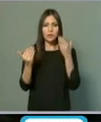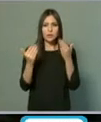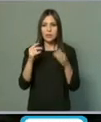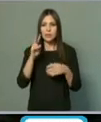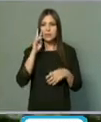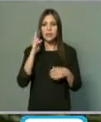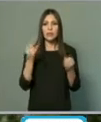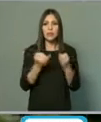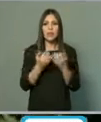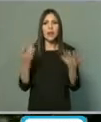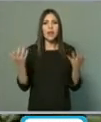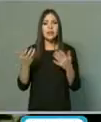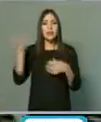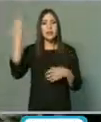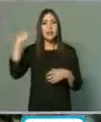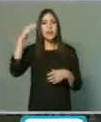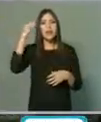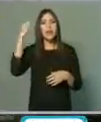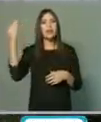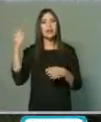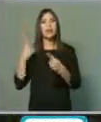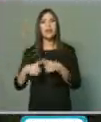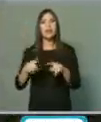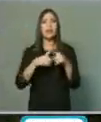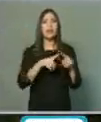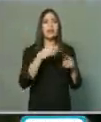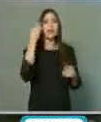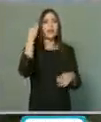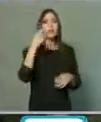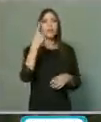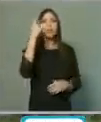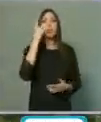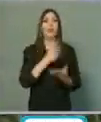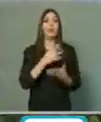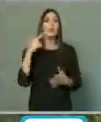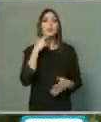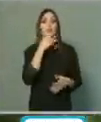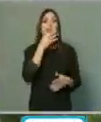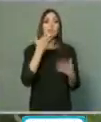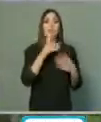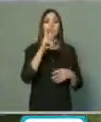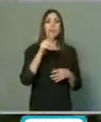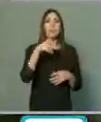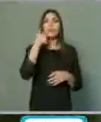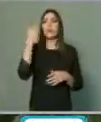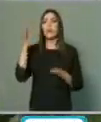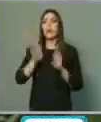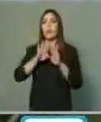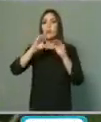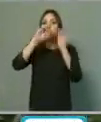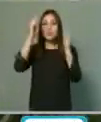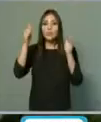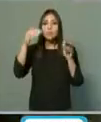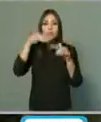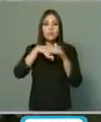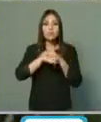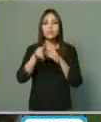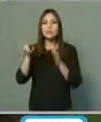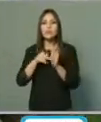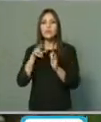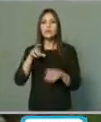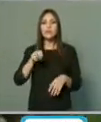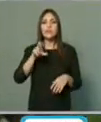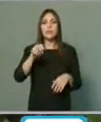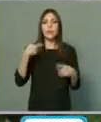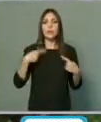de que se realizó en distintas épocas. Esto no fue hecho de un solo tirón, sino que probablemente sea una cueva en la que entraban continuamente las